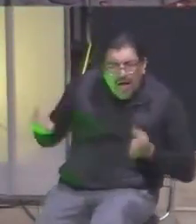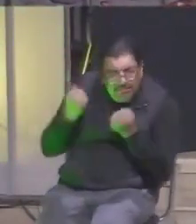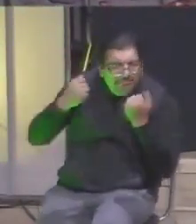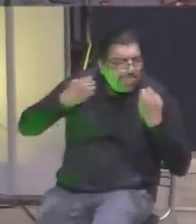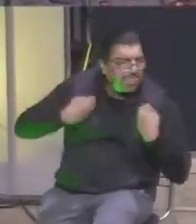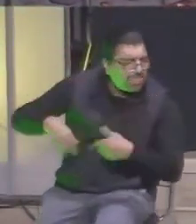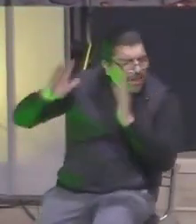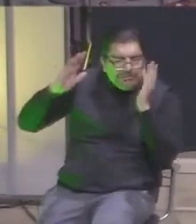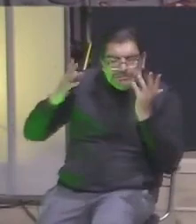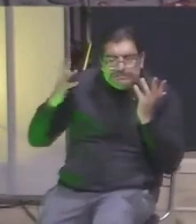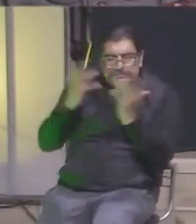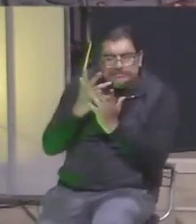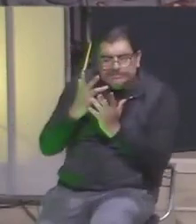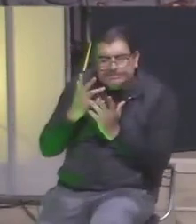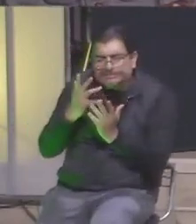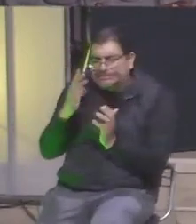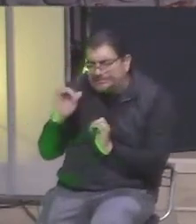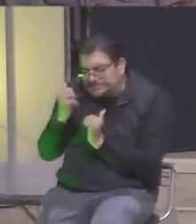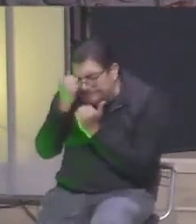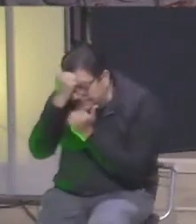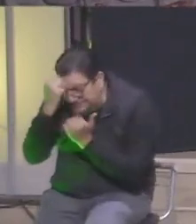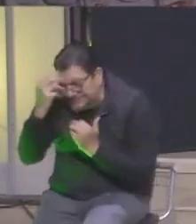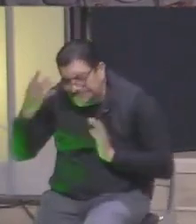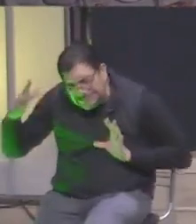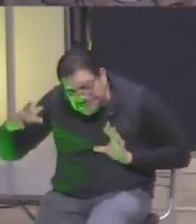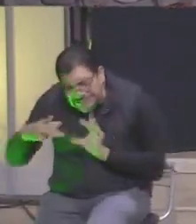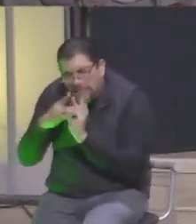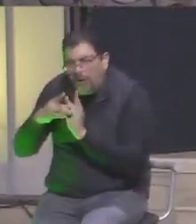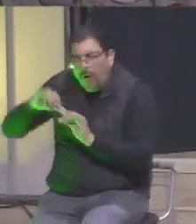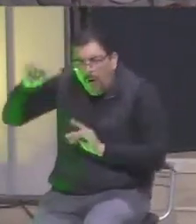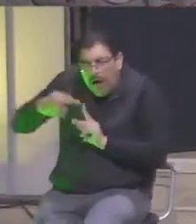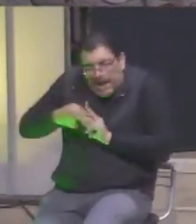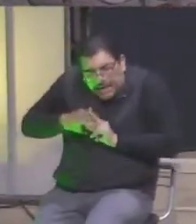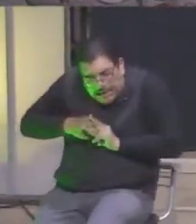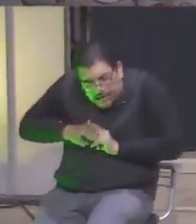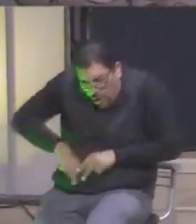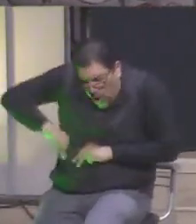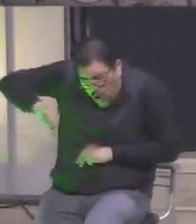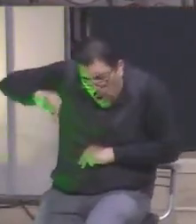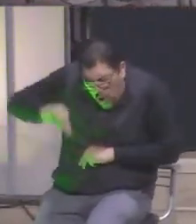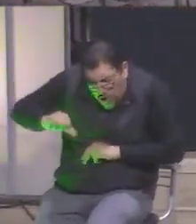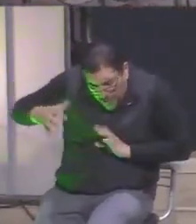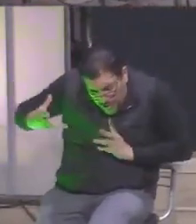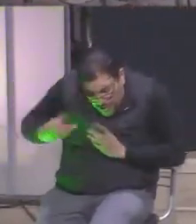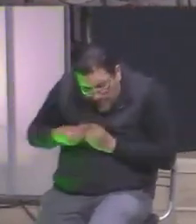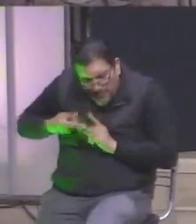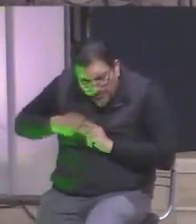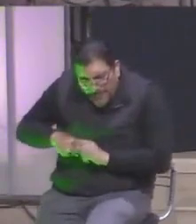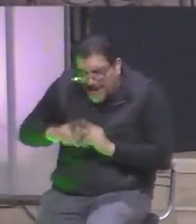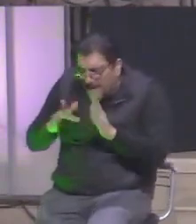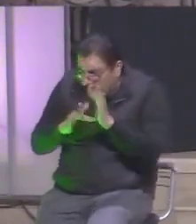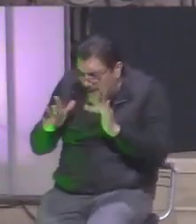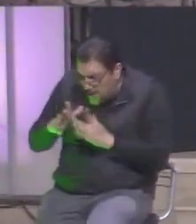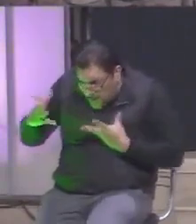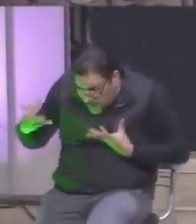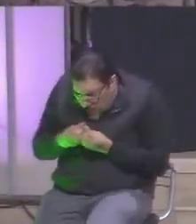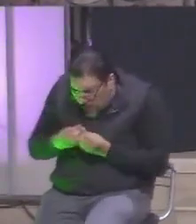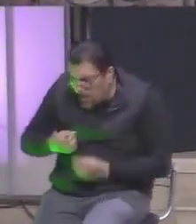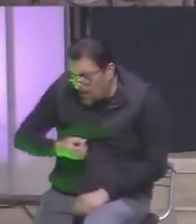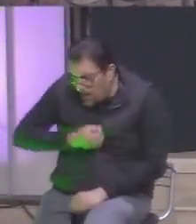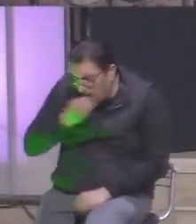en el nombre de Jesús te pido que volvamos a empezar hoy en el nombre de Jesús